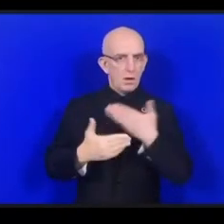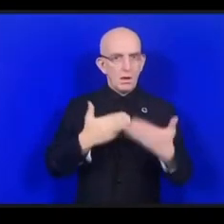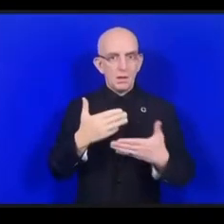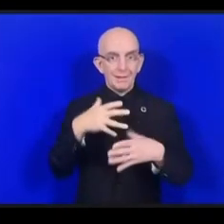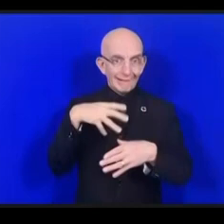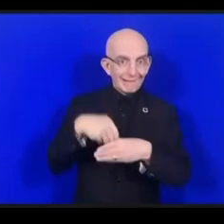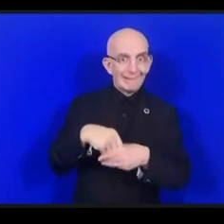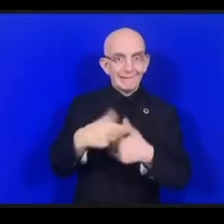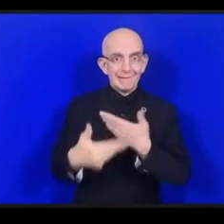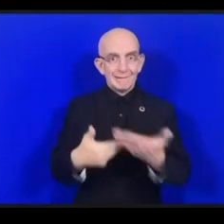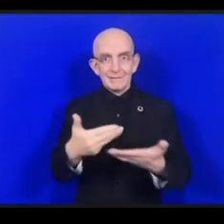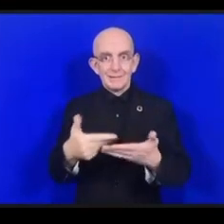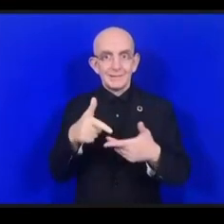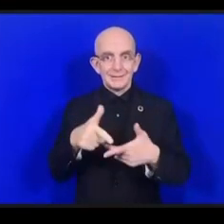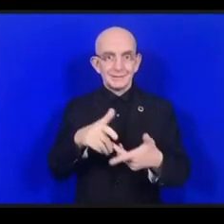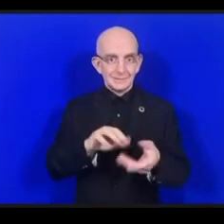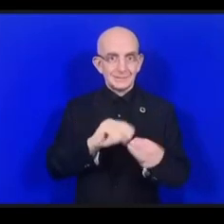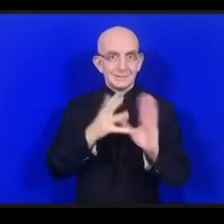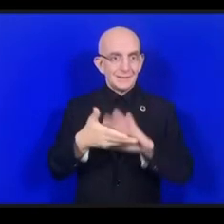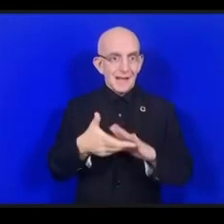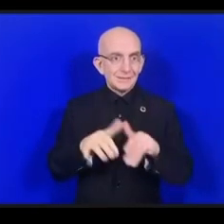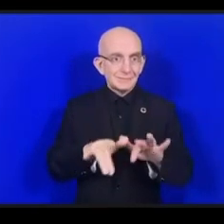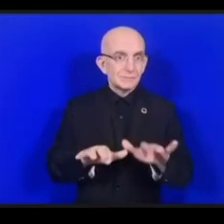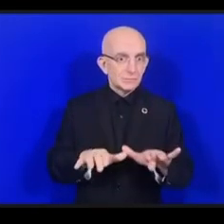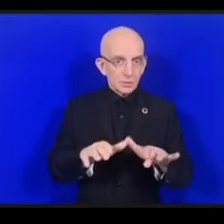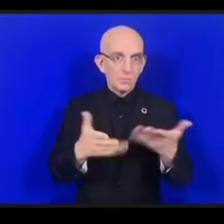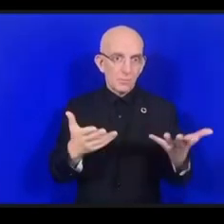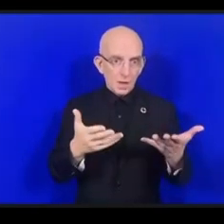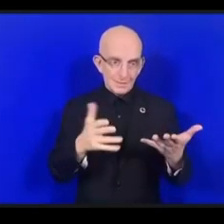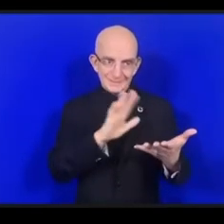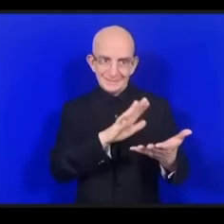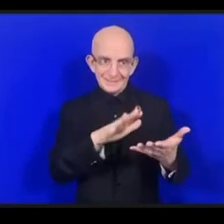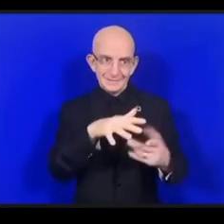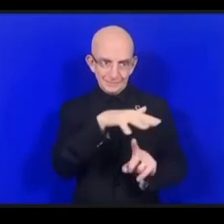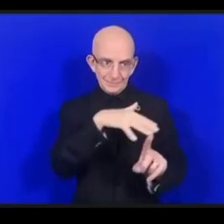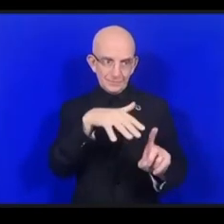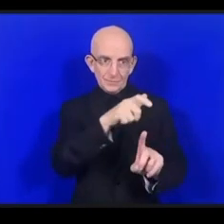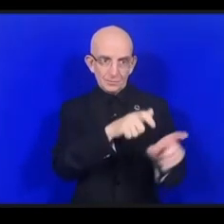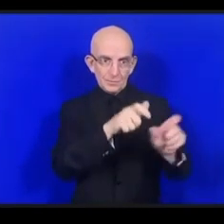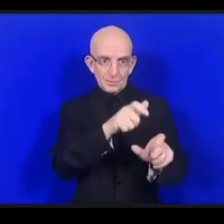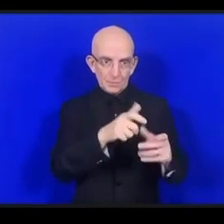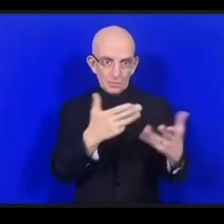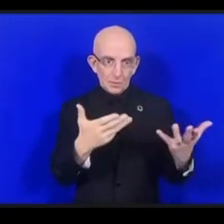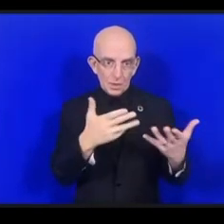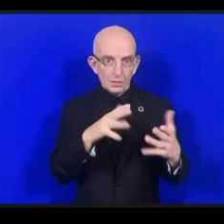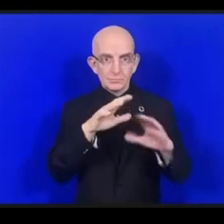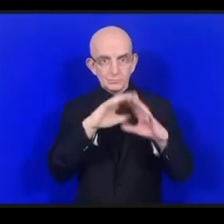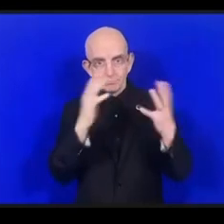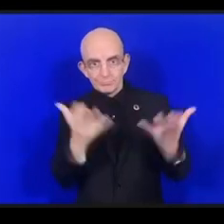distintas comunidades locales así como en la comunidad global y Estos son nuevos